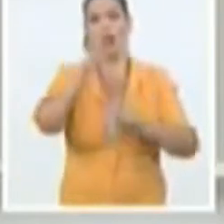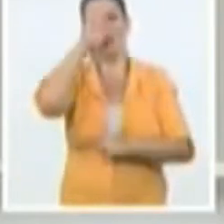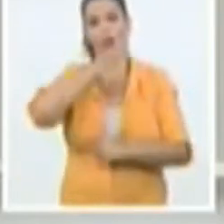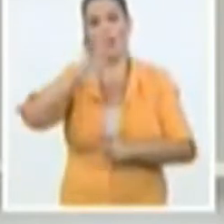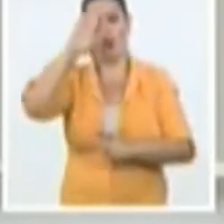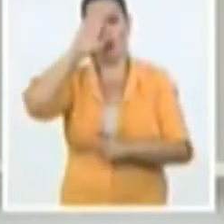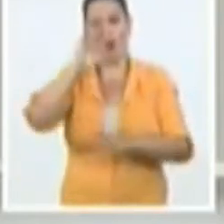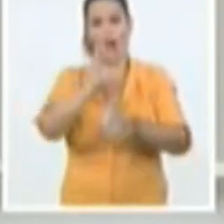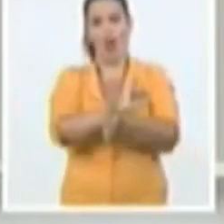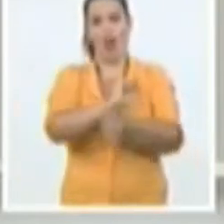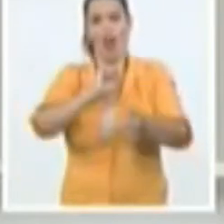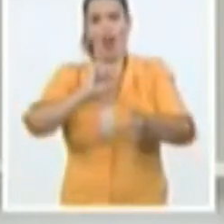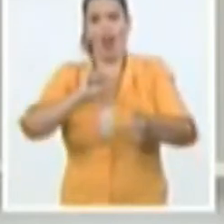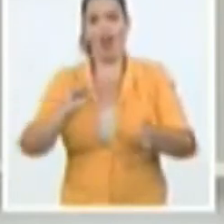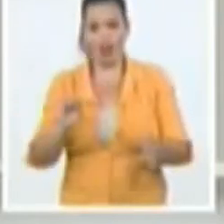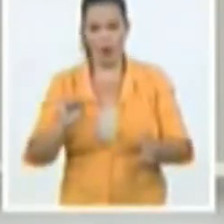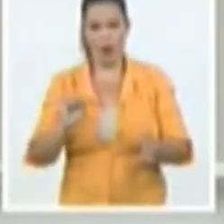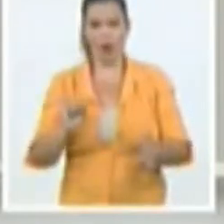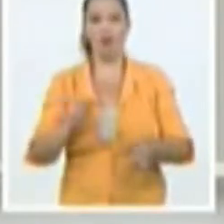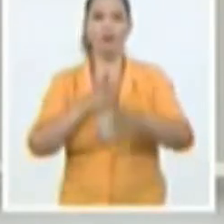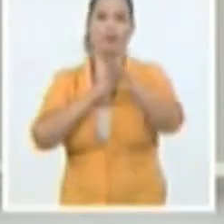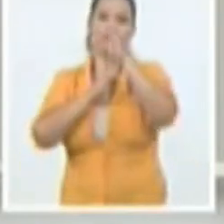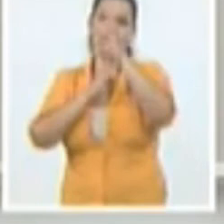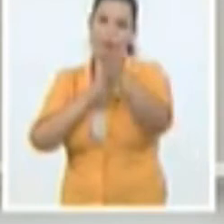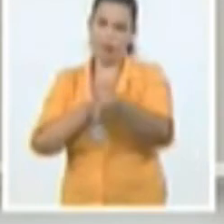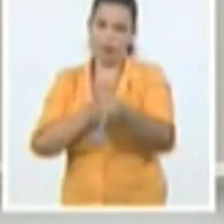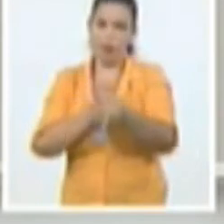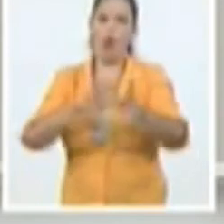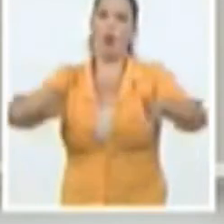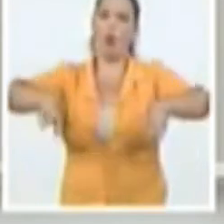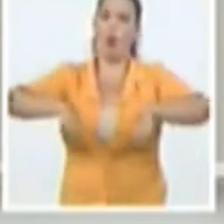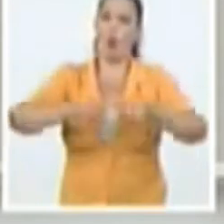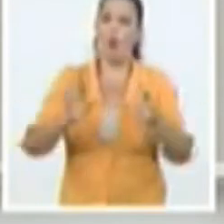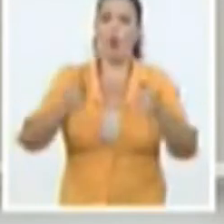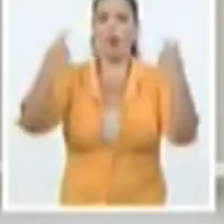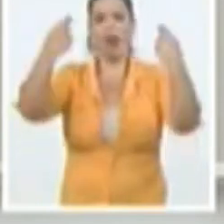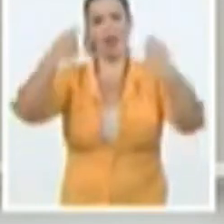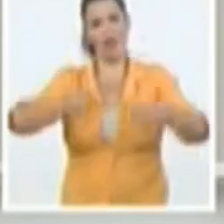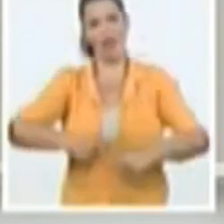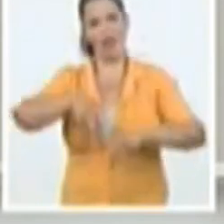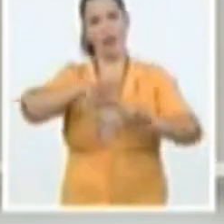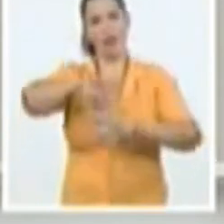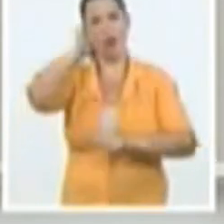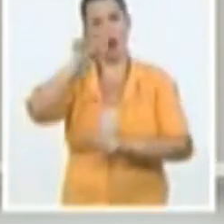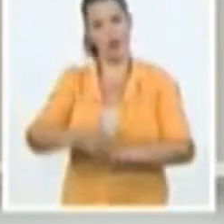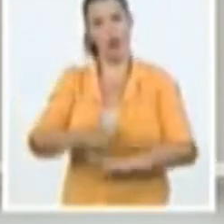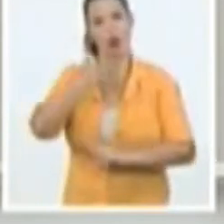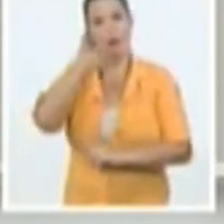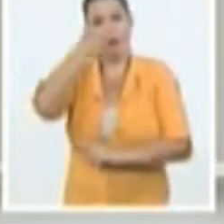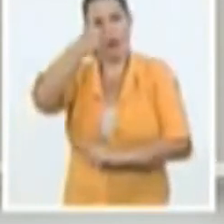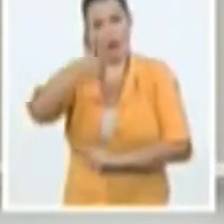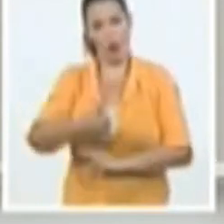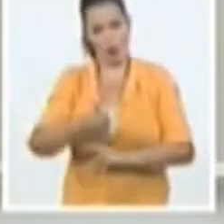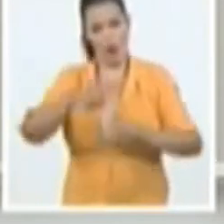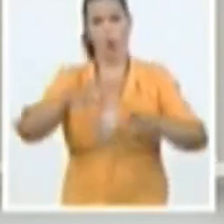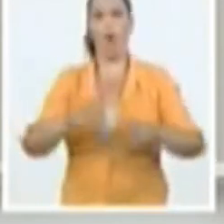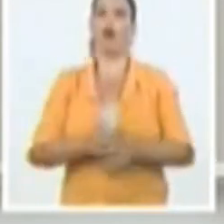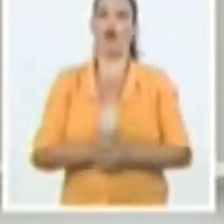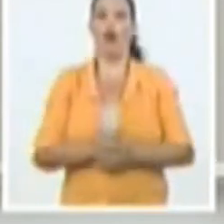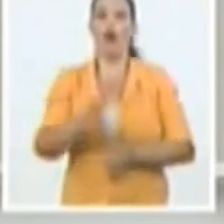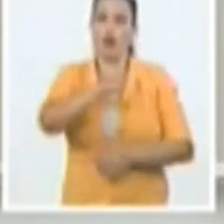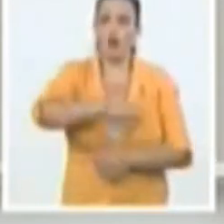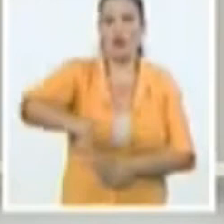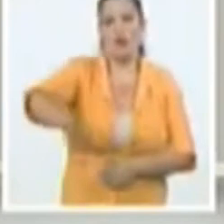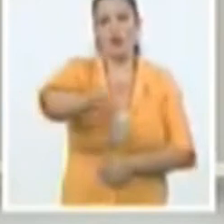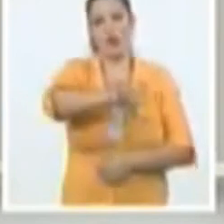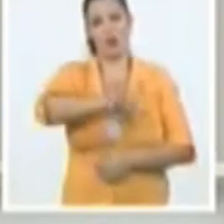de derechos humanos mediante la mejora de la conciencia y la eficacia de la sociedad civil en la isla, en el activismo